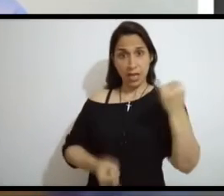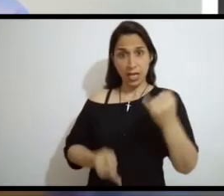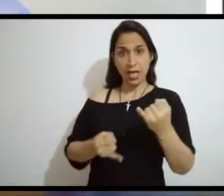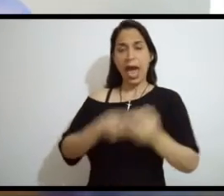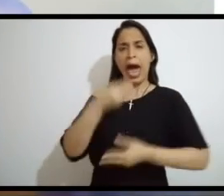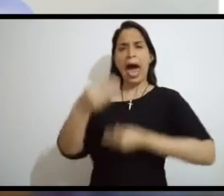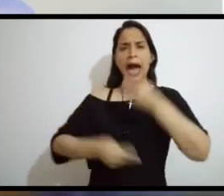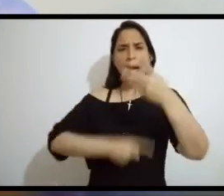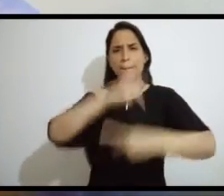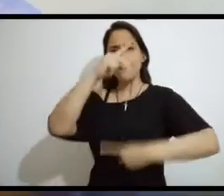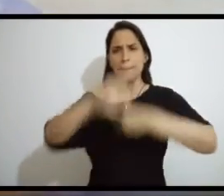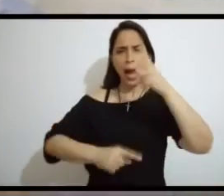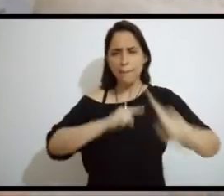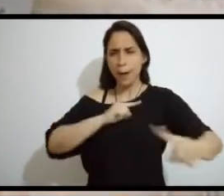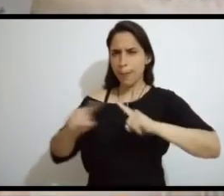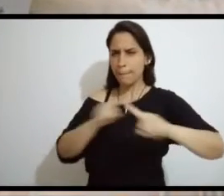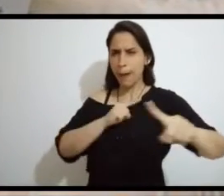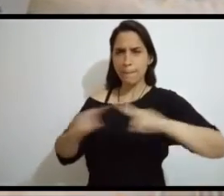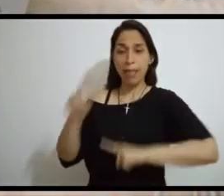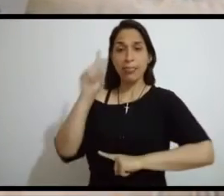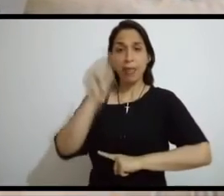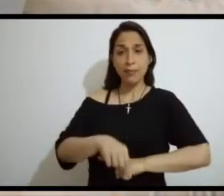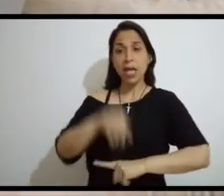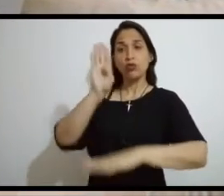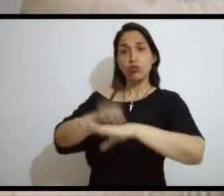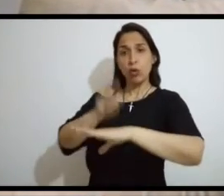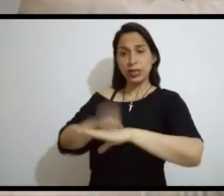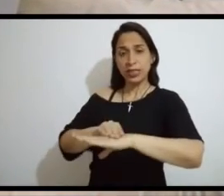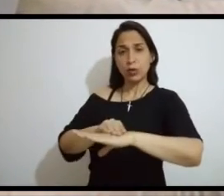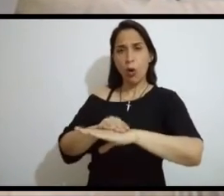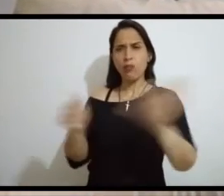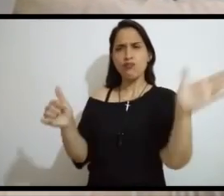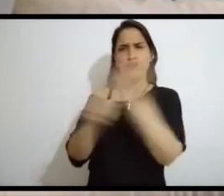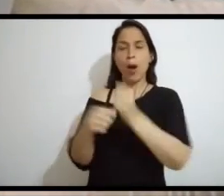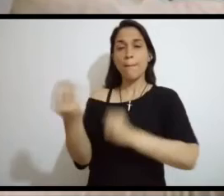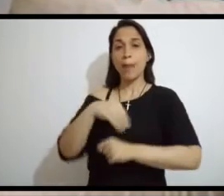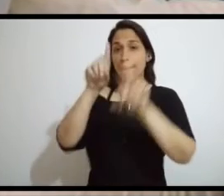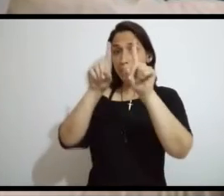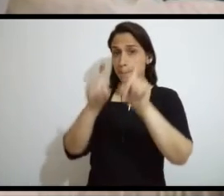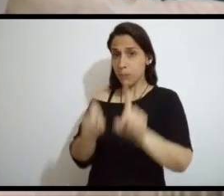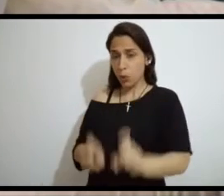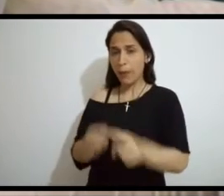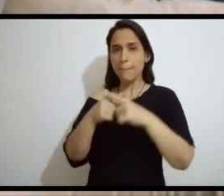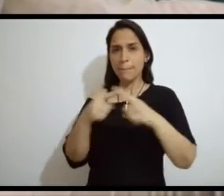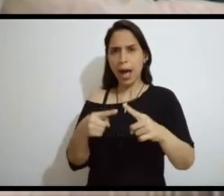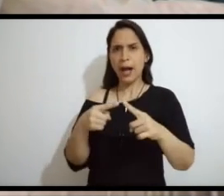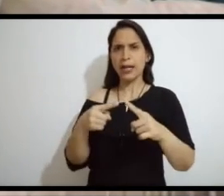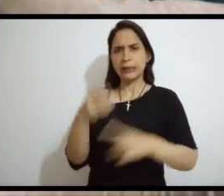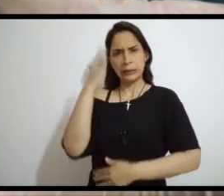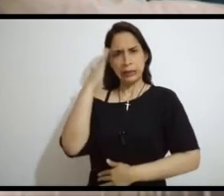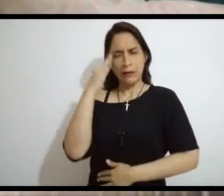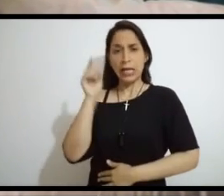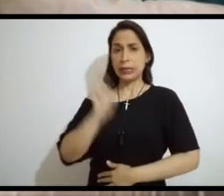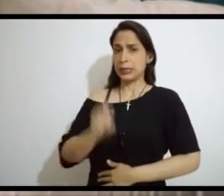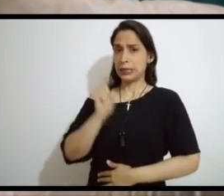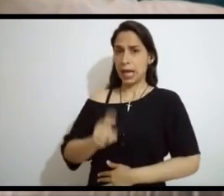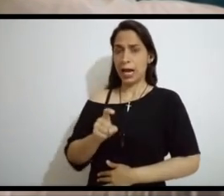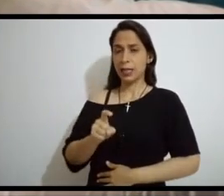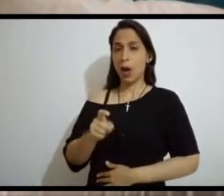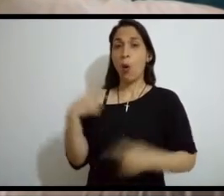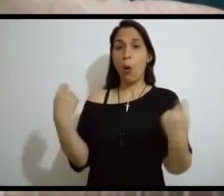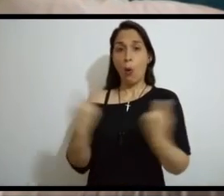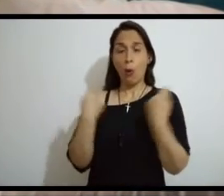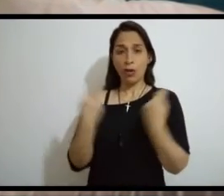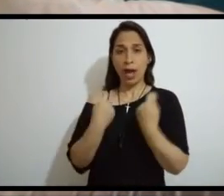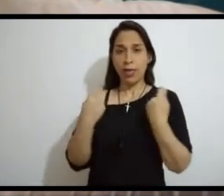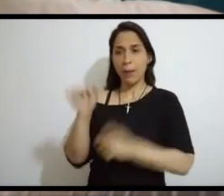se elabore un plan de acción, y también solicitó el acceso a más pruebas de diagnóstico que son necesarias para la jornada